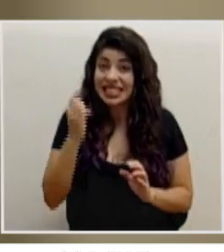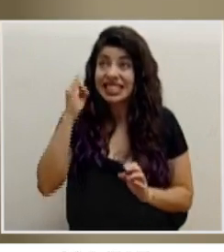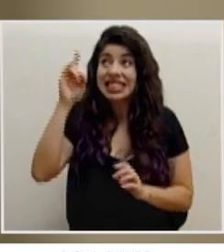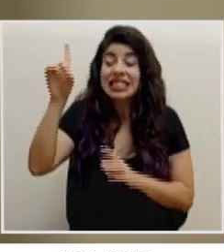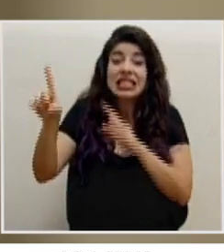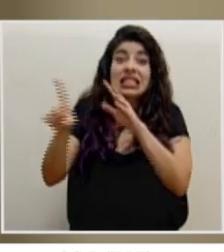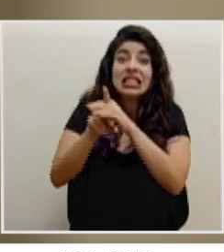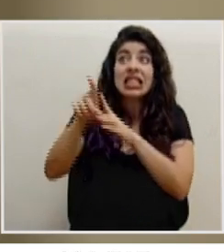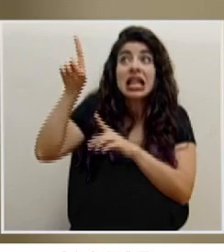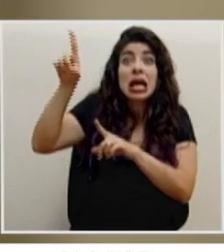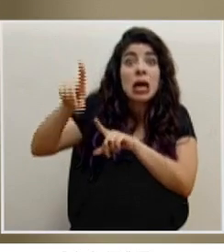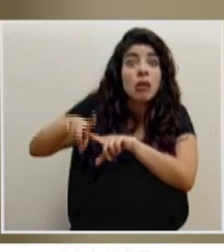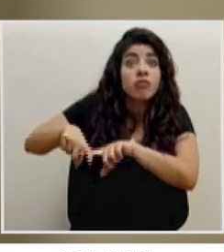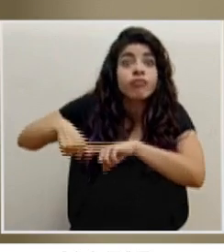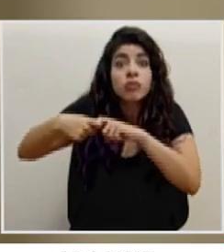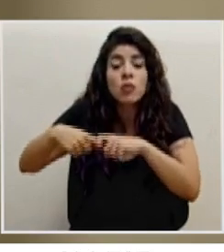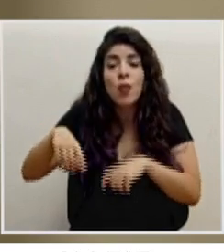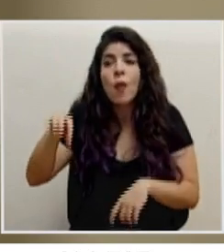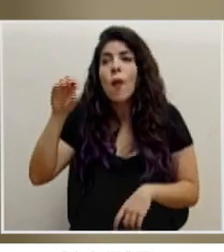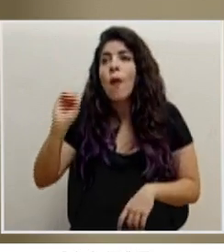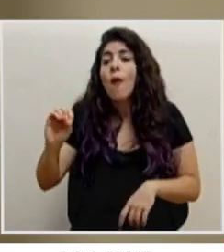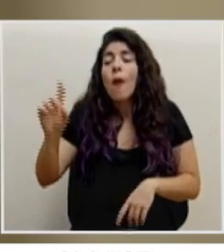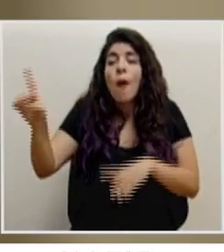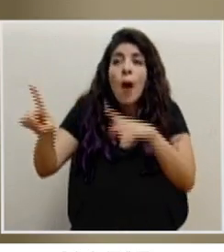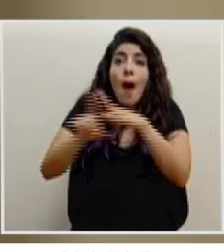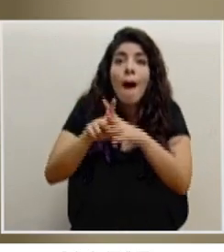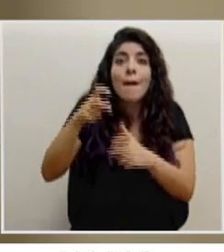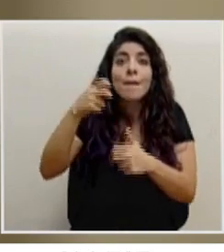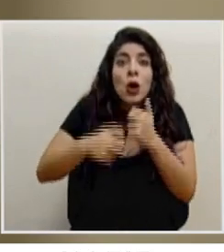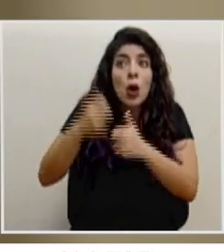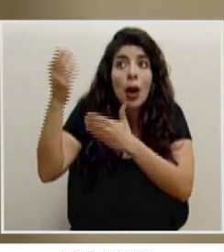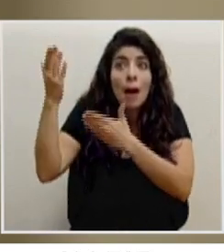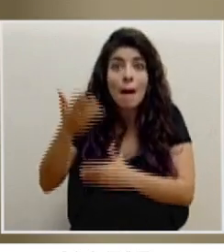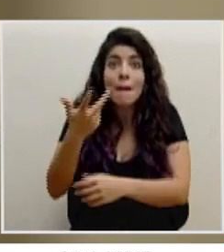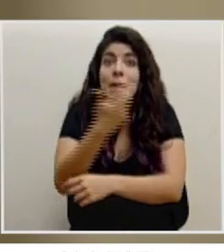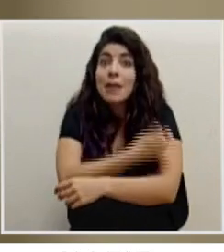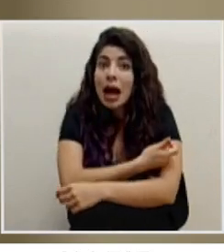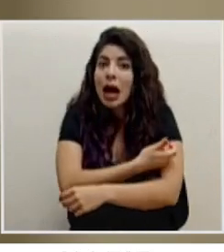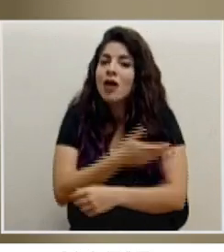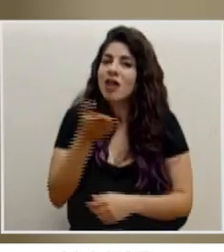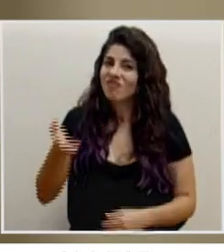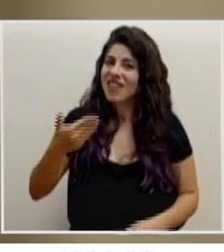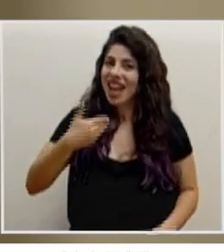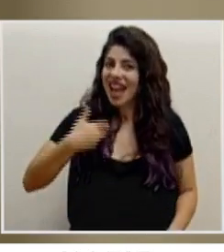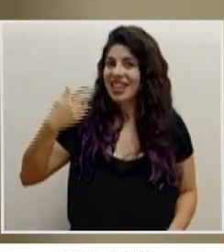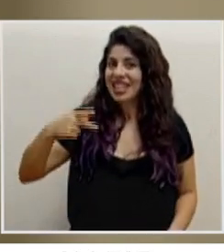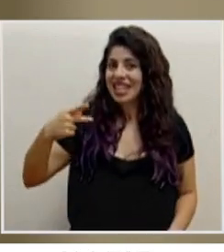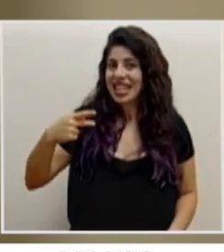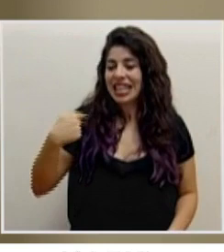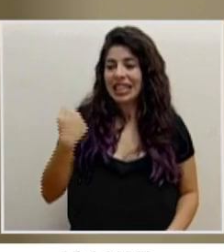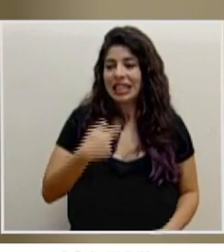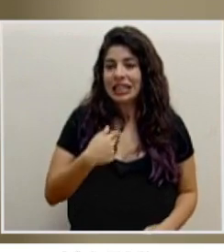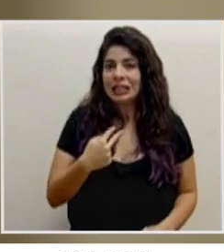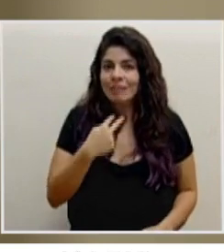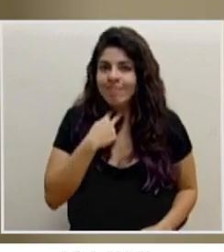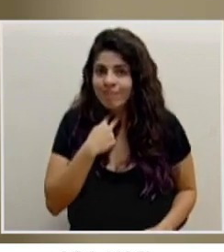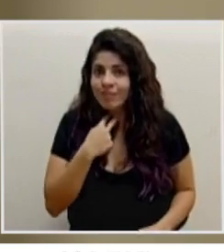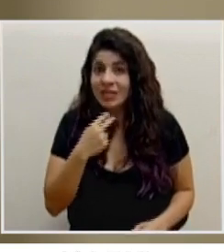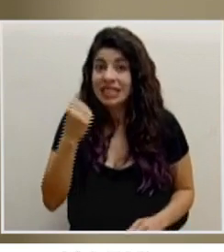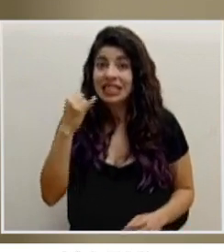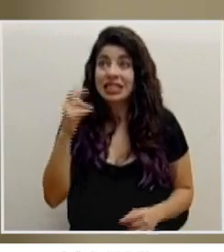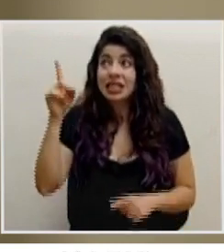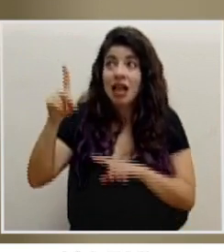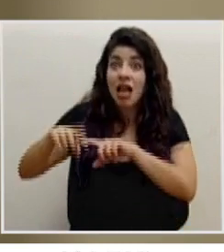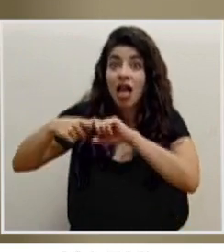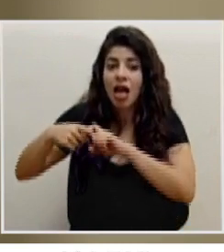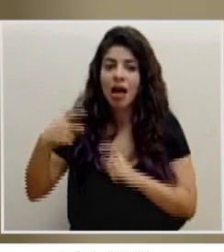pausa, un problema de ingreso de vacuna, pues sí, también hay un riesgo que se está asumiendo de no poder completar los esquemas.